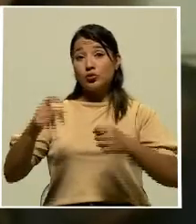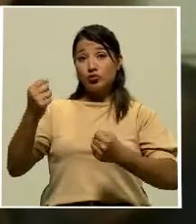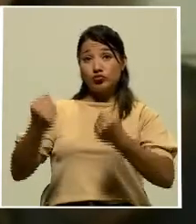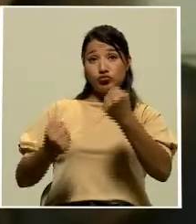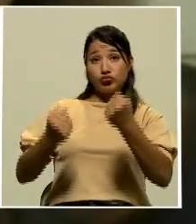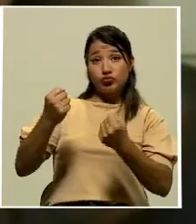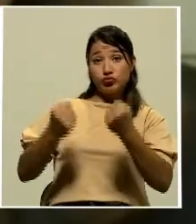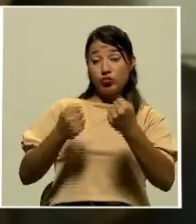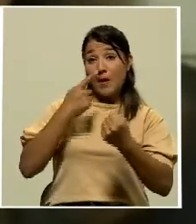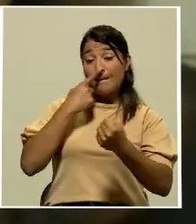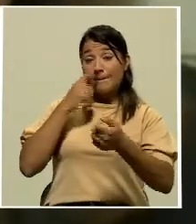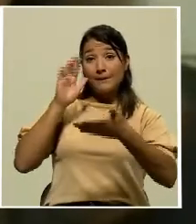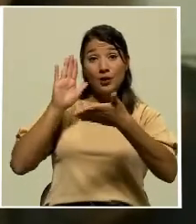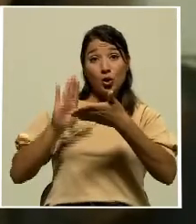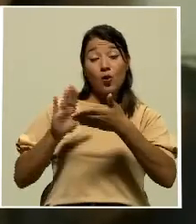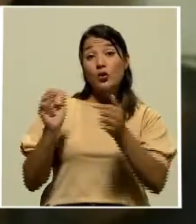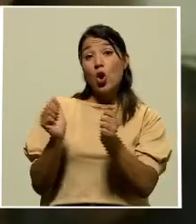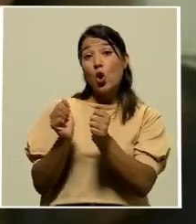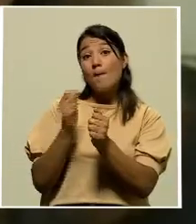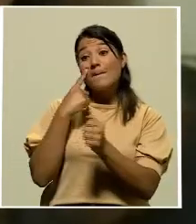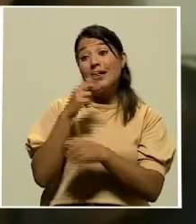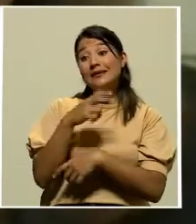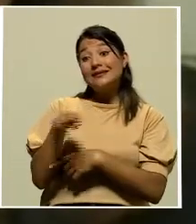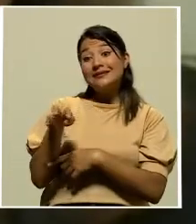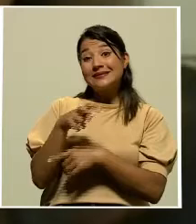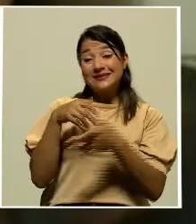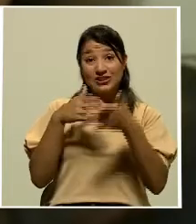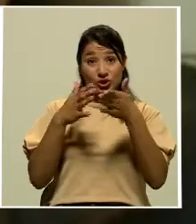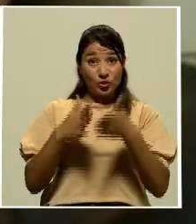los autobuses con los niños, ¿verdad?